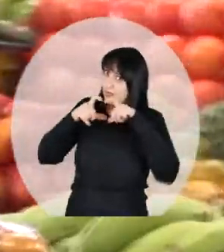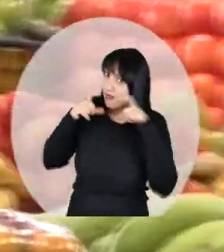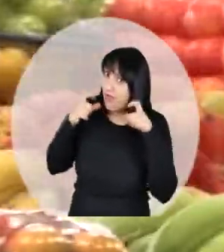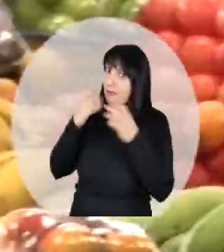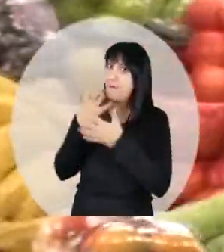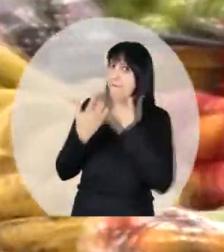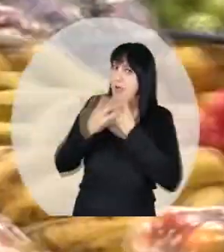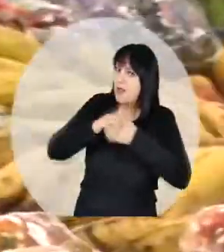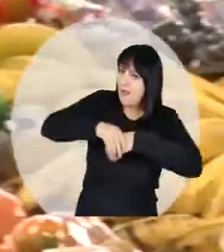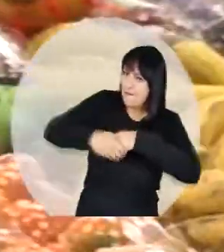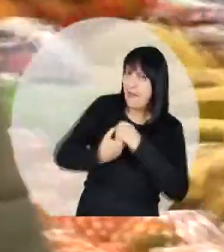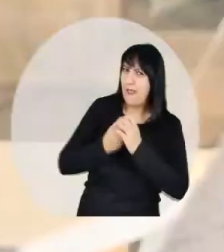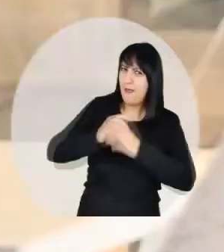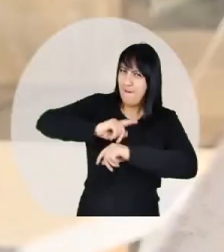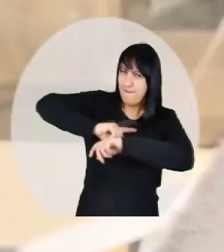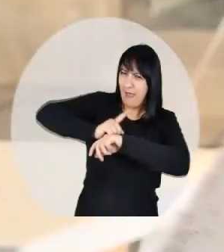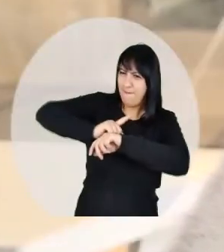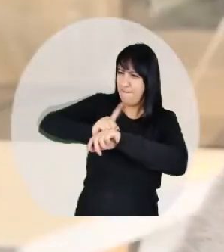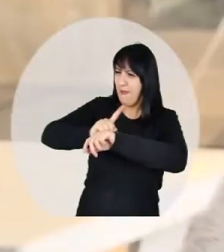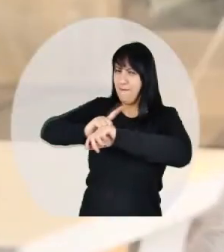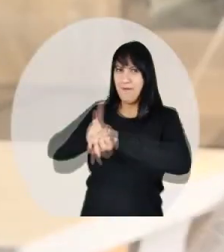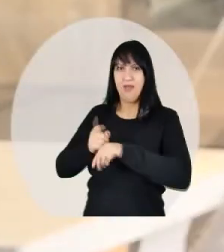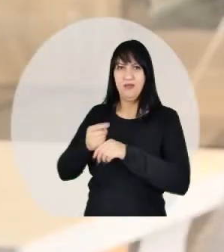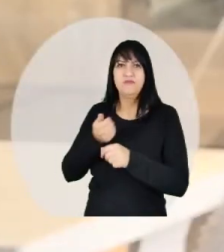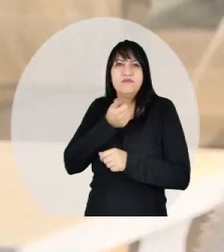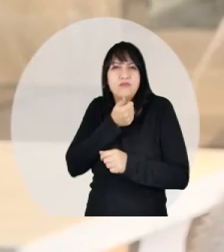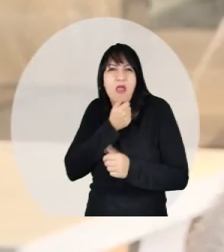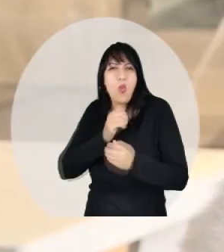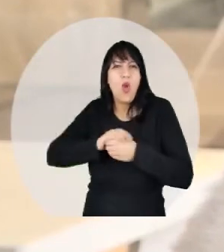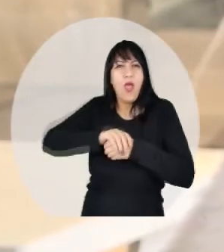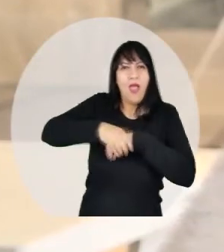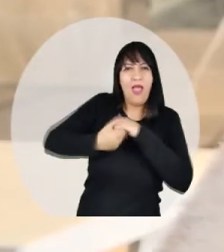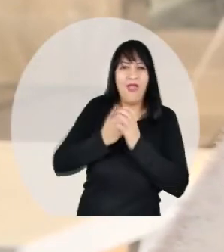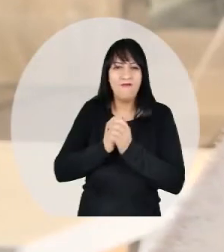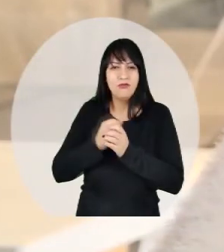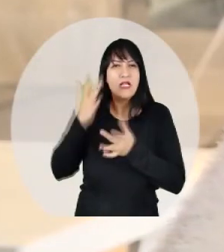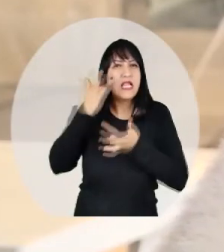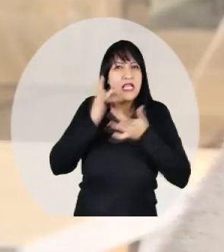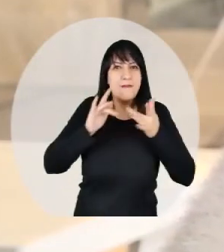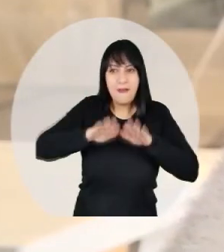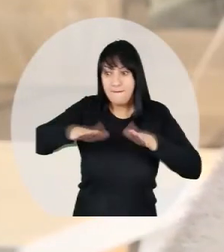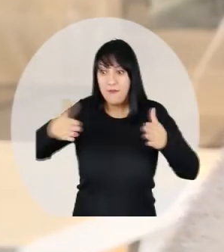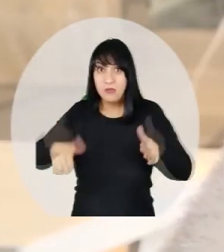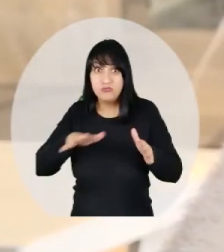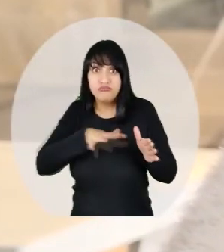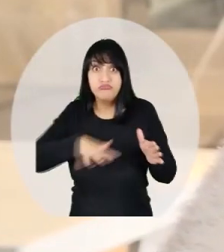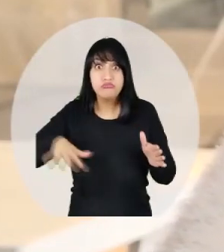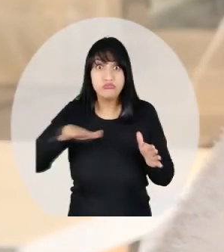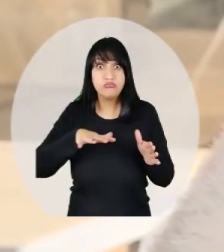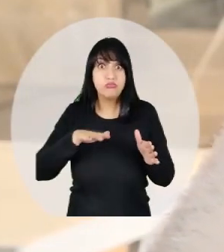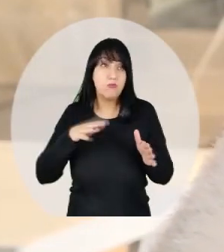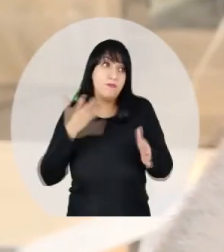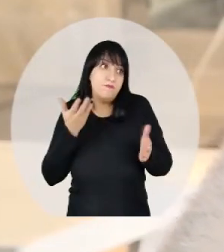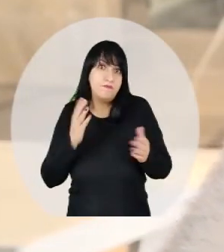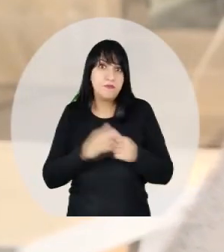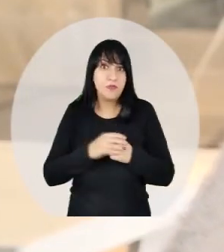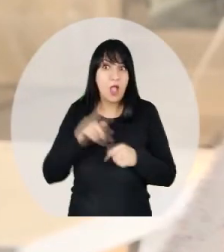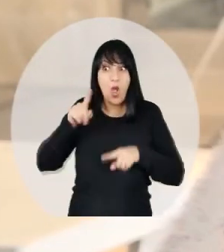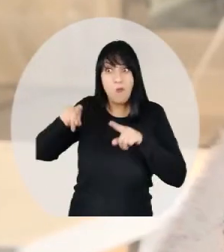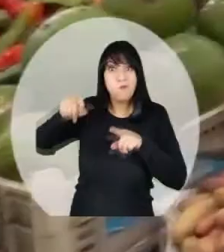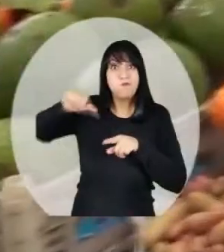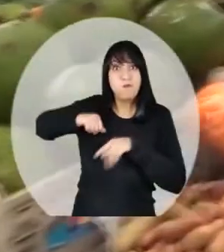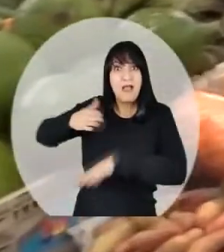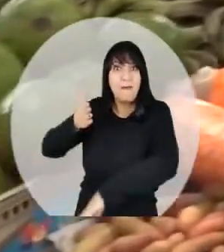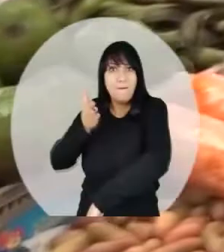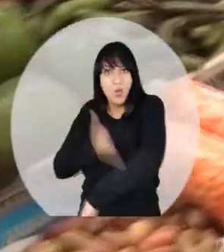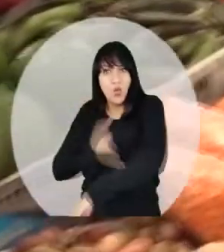Utilizar muy bien nuestro tapabocas, el lavado de manos, continuo con agua y jabón, desinfectar